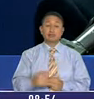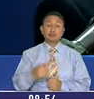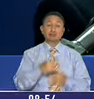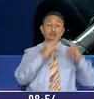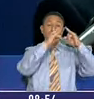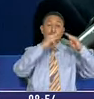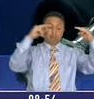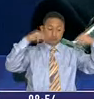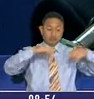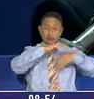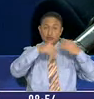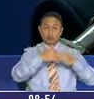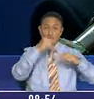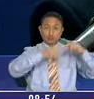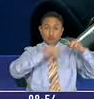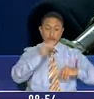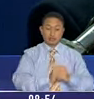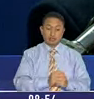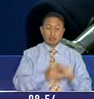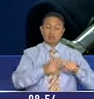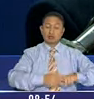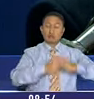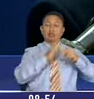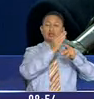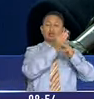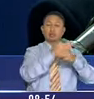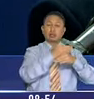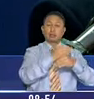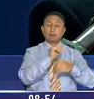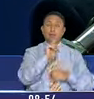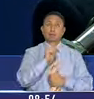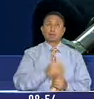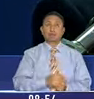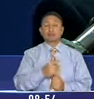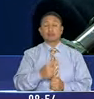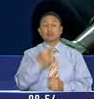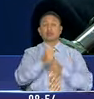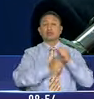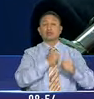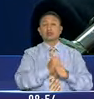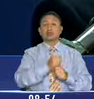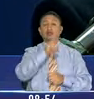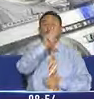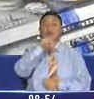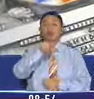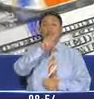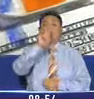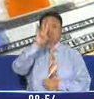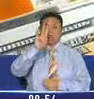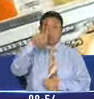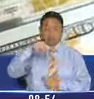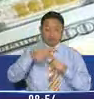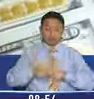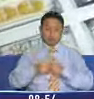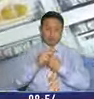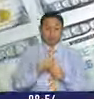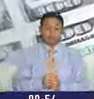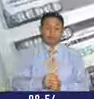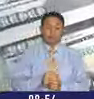líneas que se han explicado, deben estar operativas el primer semestre del año 2027. Es una obra que